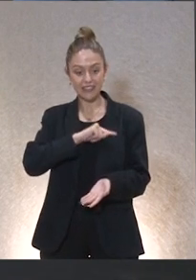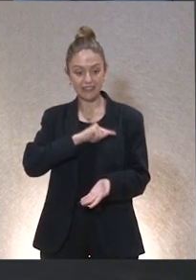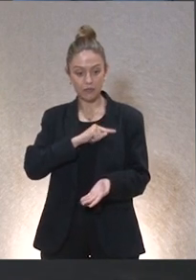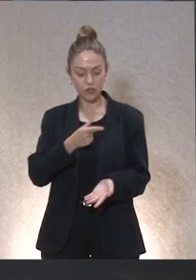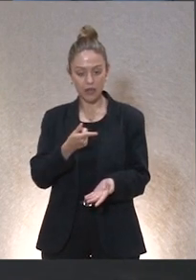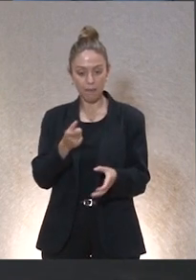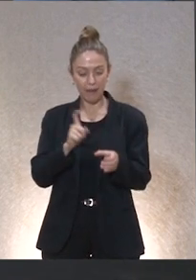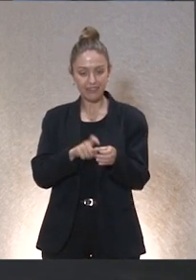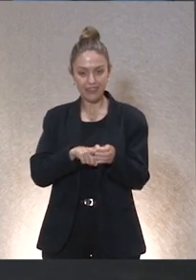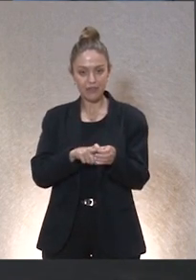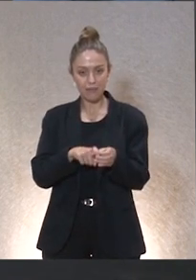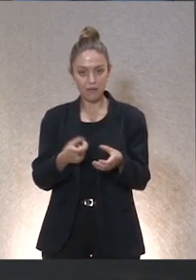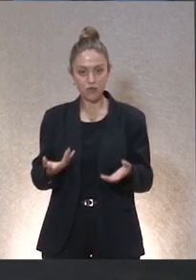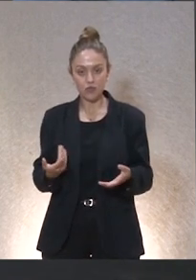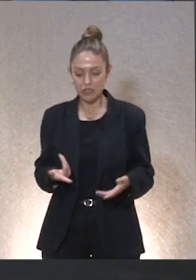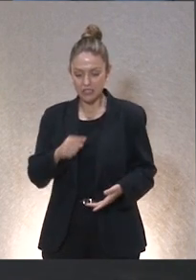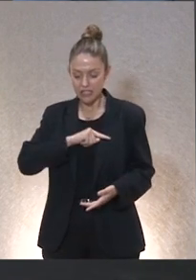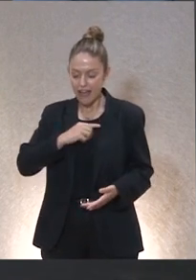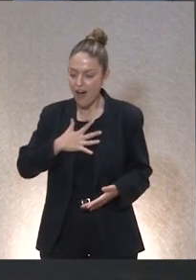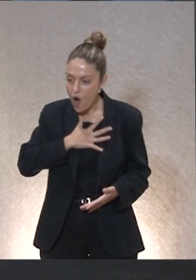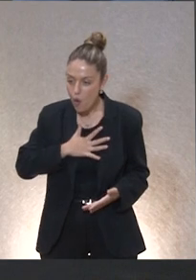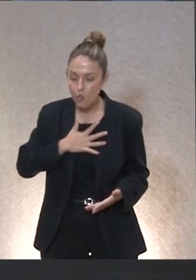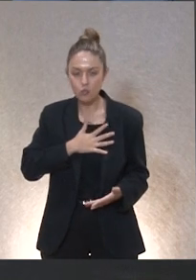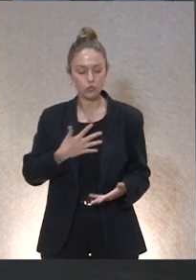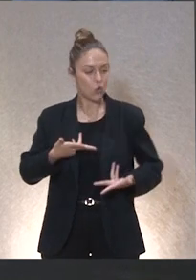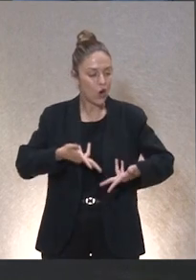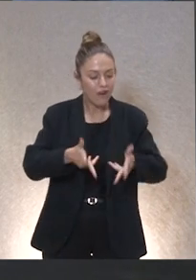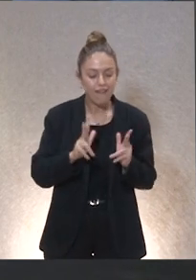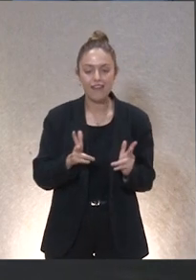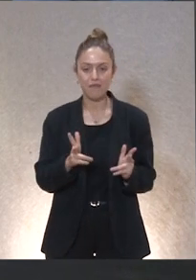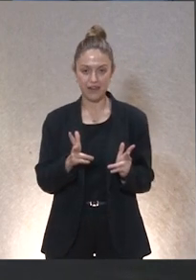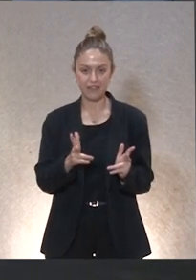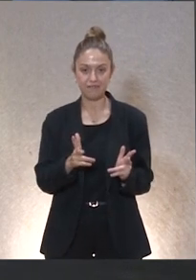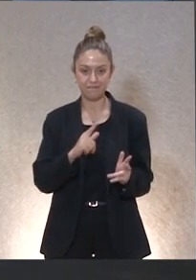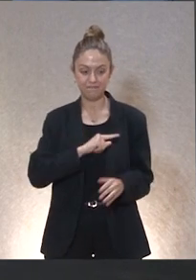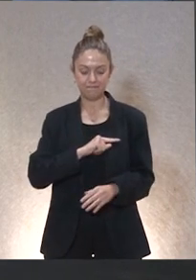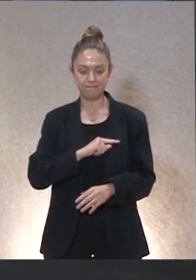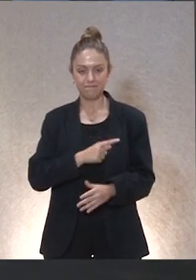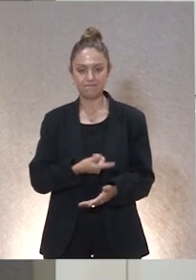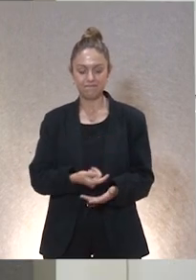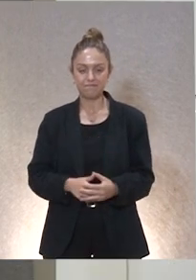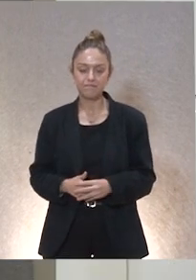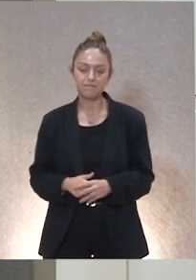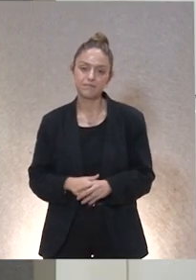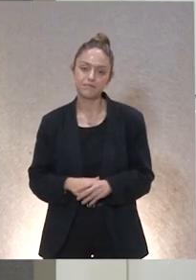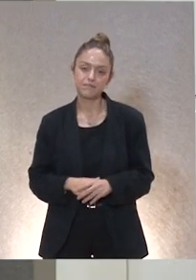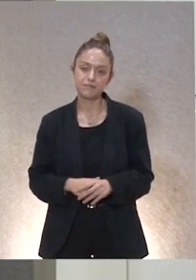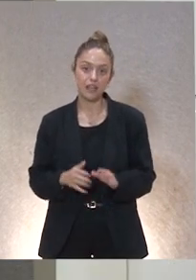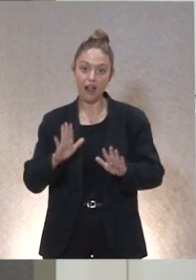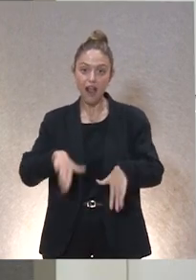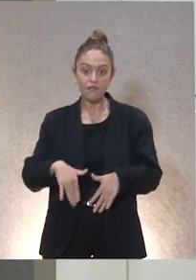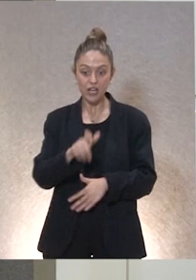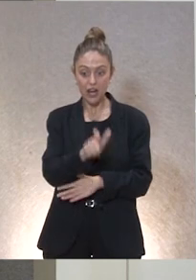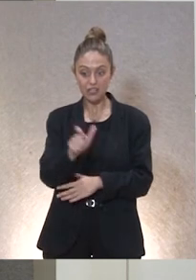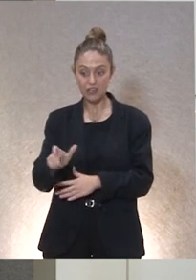participar nos encontramos a gusto nos encontramos libres al final el el ser humano Aunque